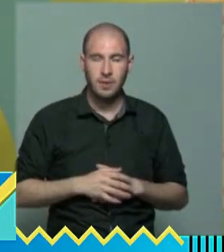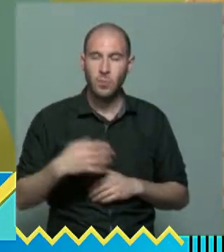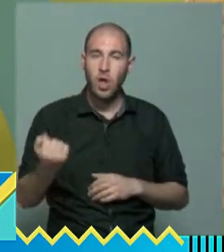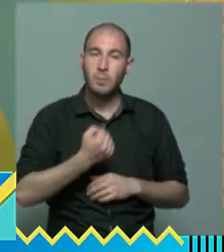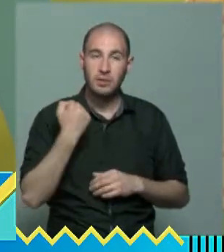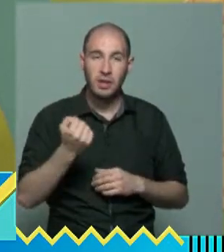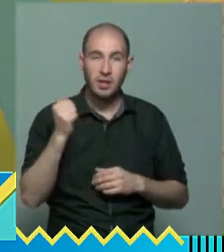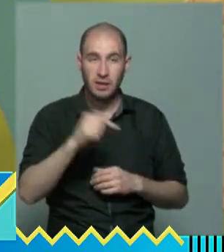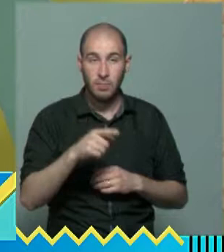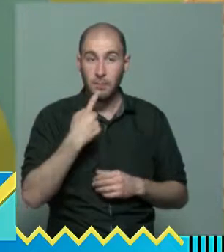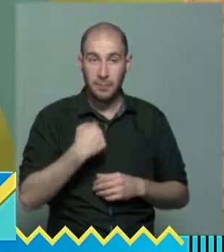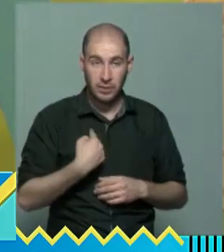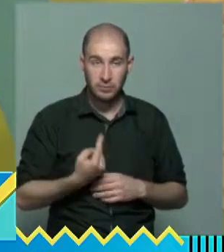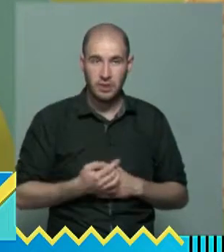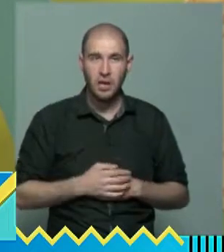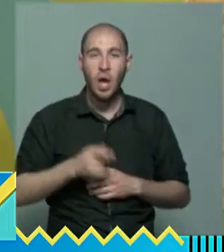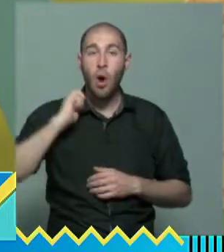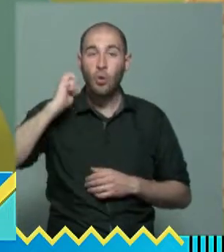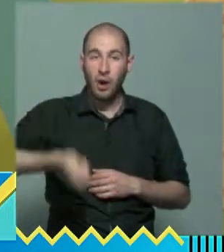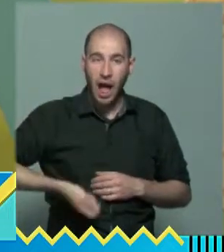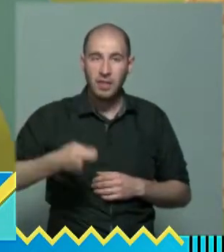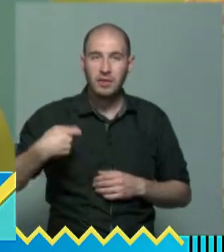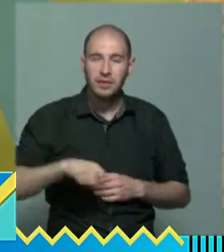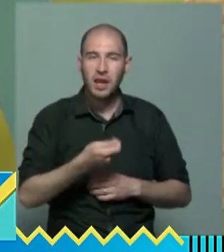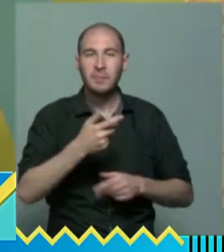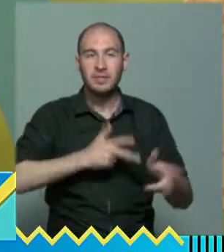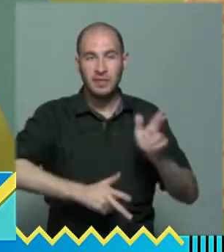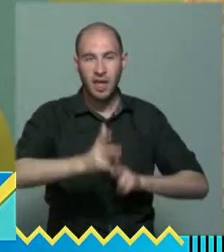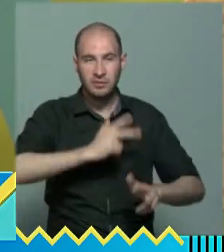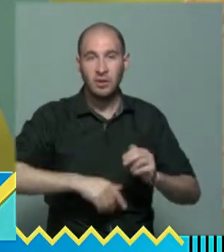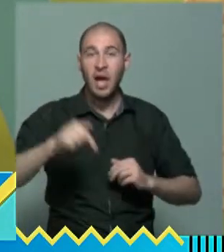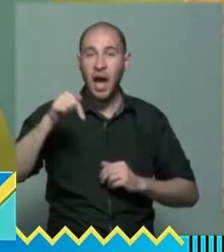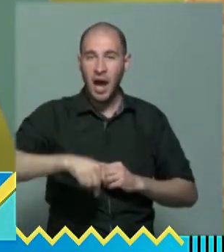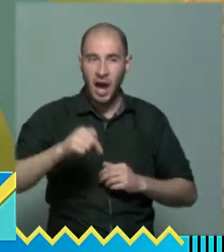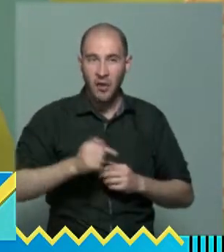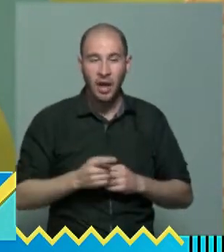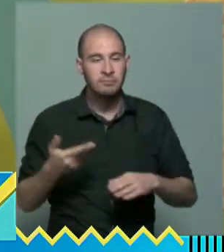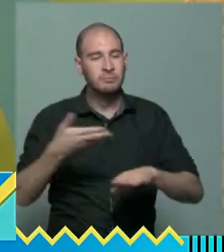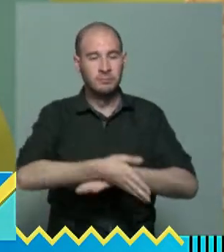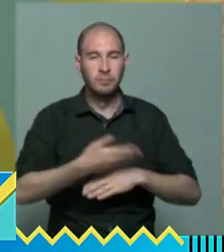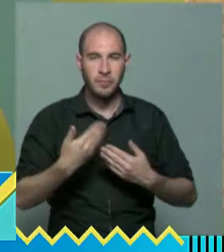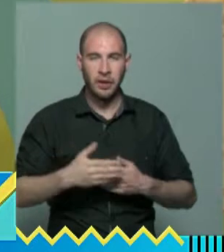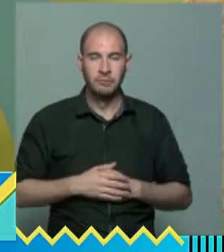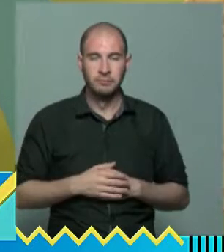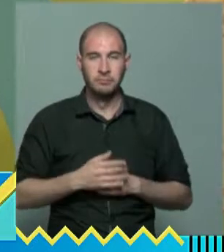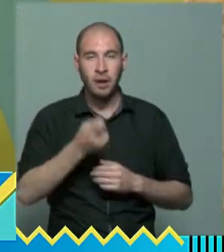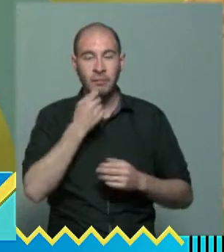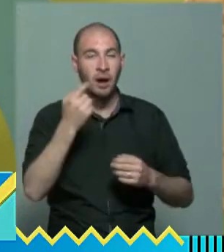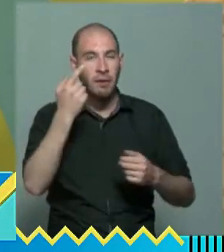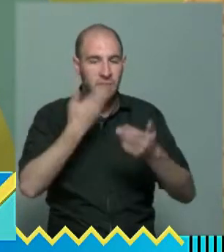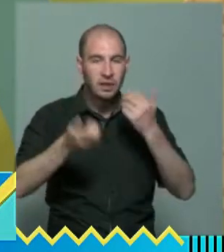Fundamentalmente por eso que me acabas de preguntar, los juzgados administrativos de tránsito hoy pueden intervenir cuando hay